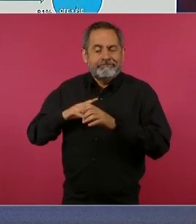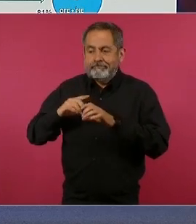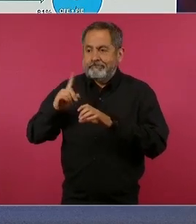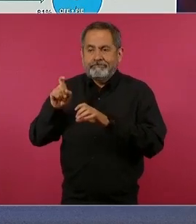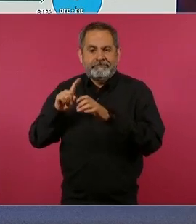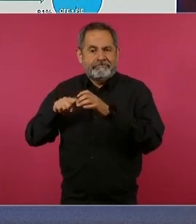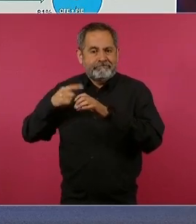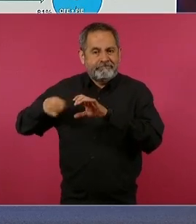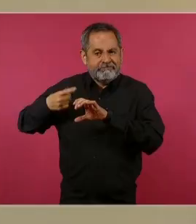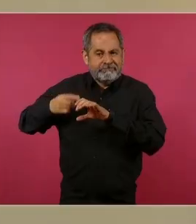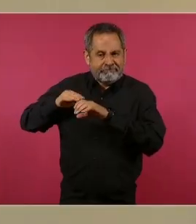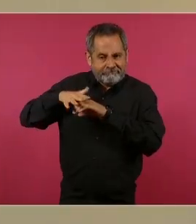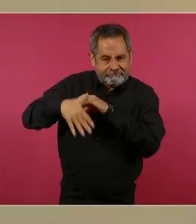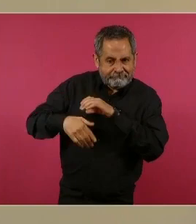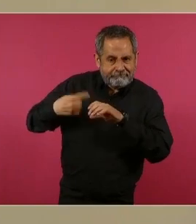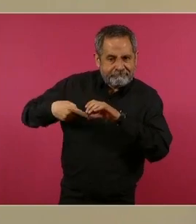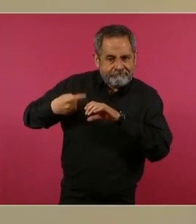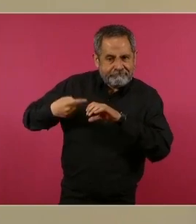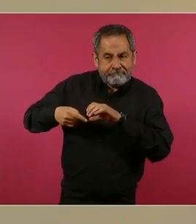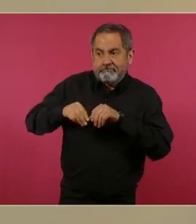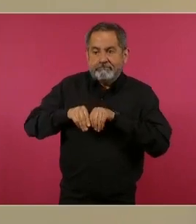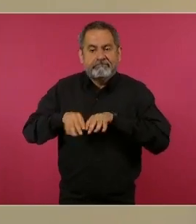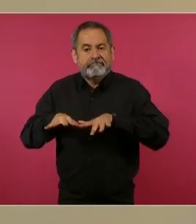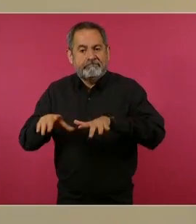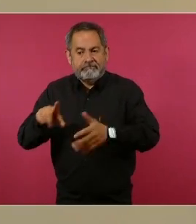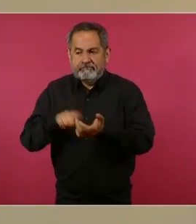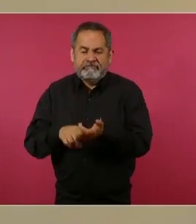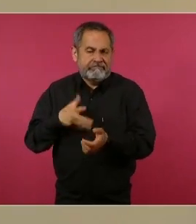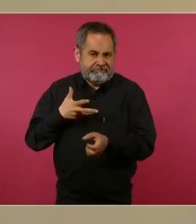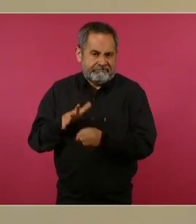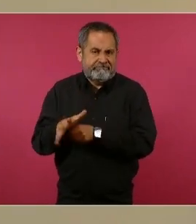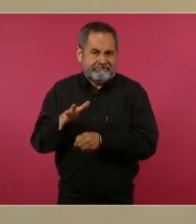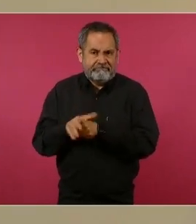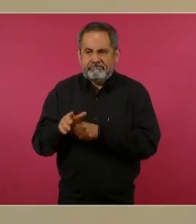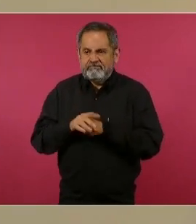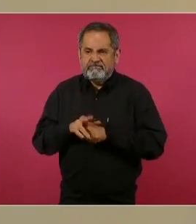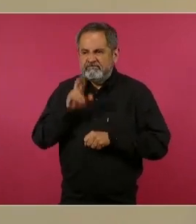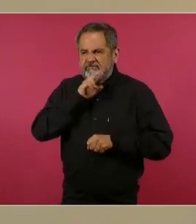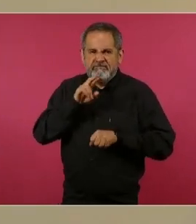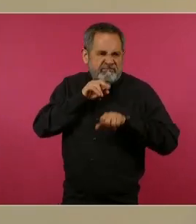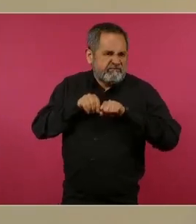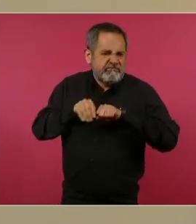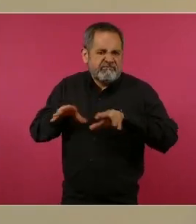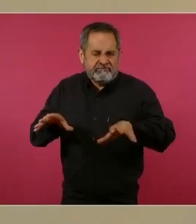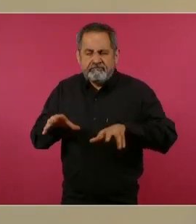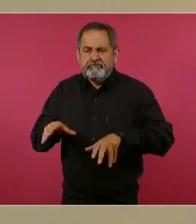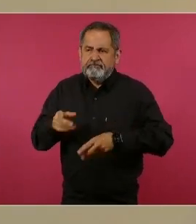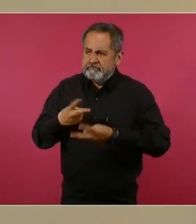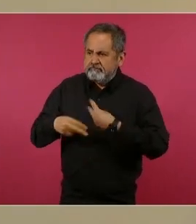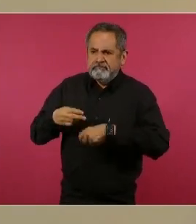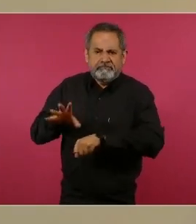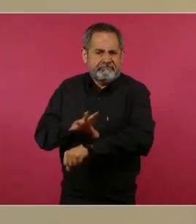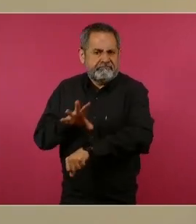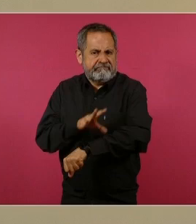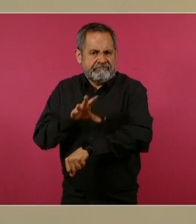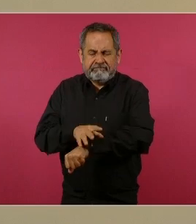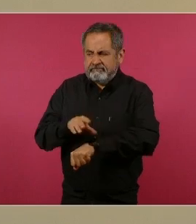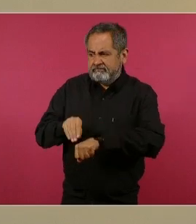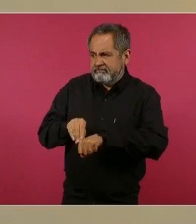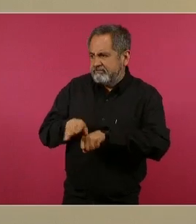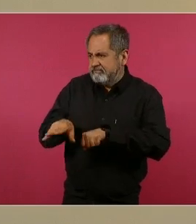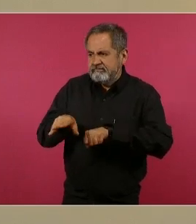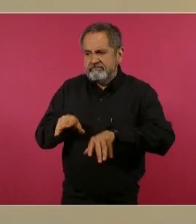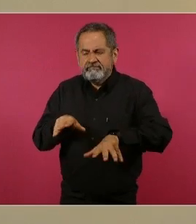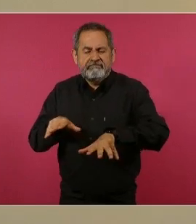una mayor flexibilidad operativa y mejores capacidades para responder ágilmente o con mayor velocidad a las